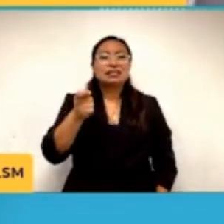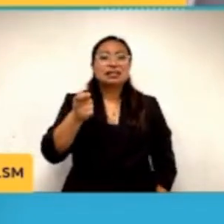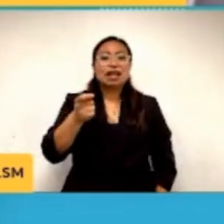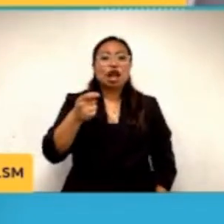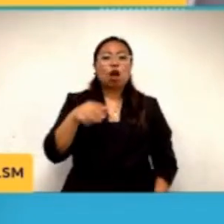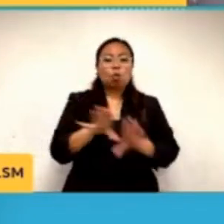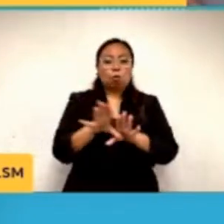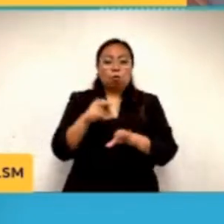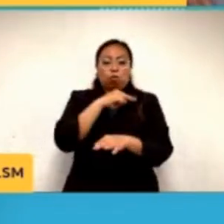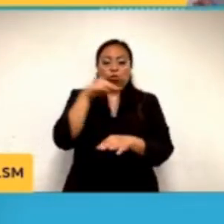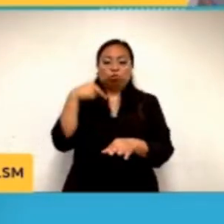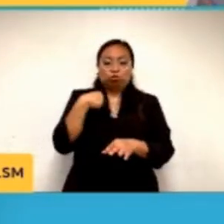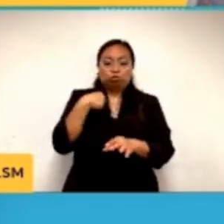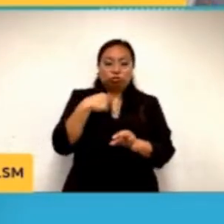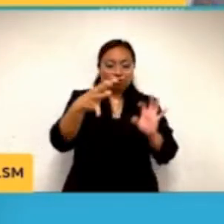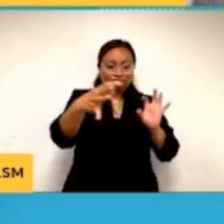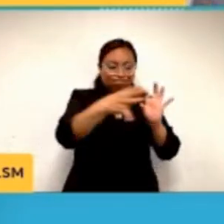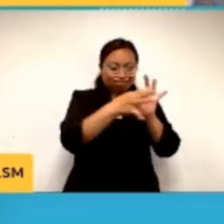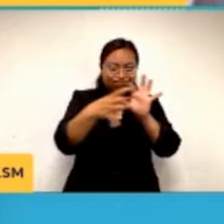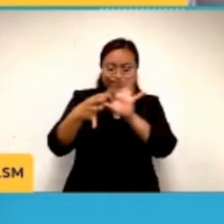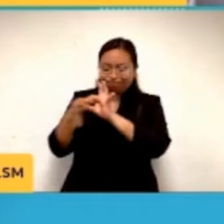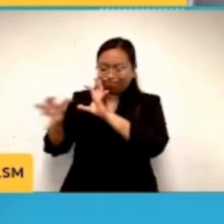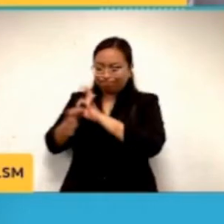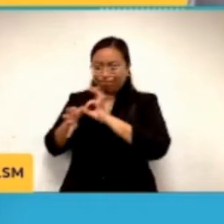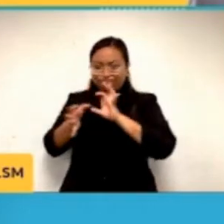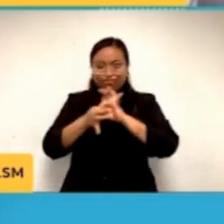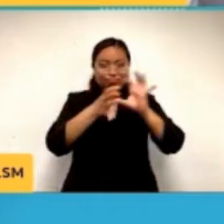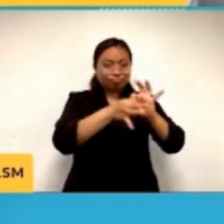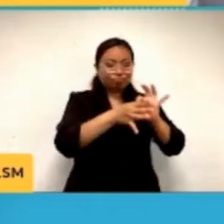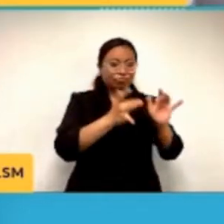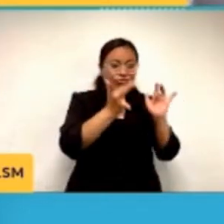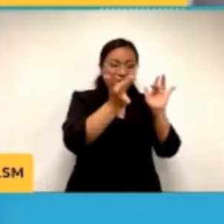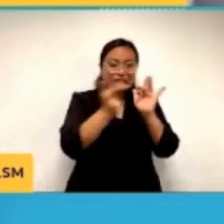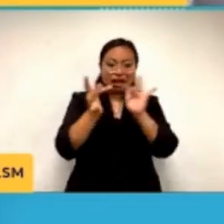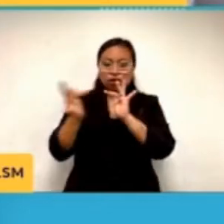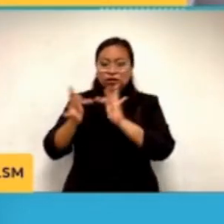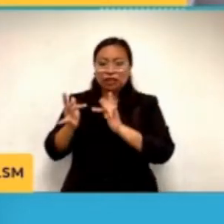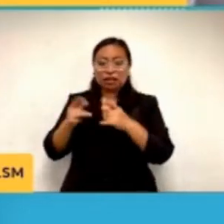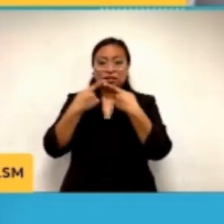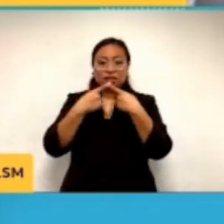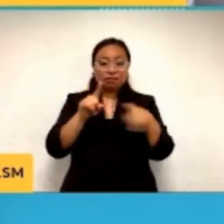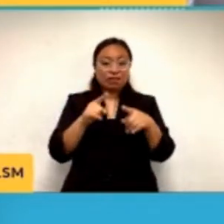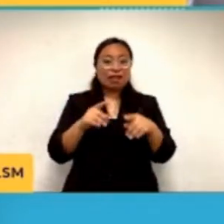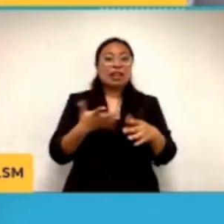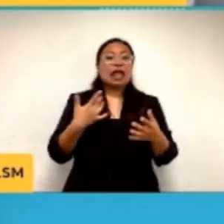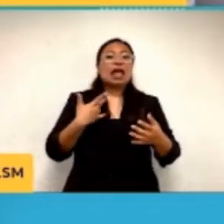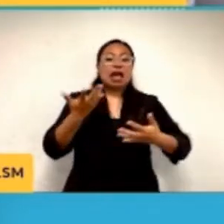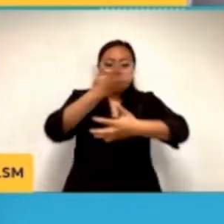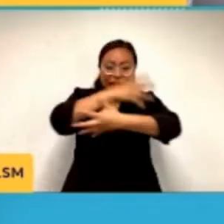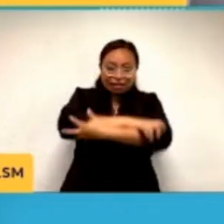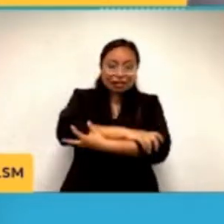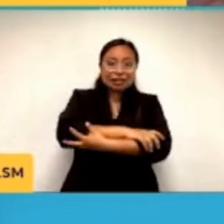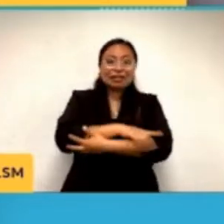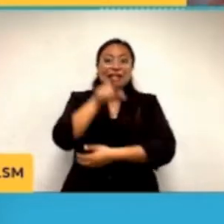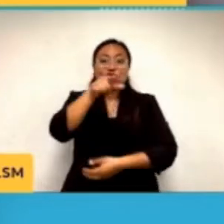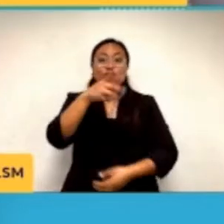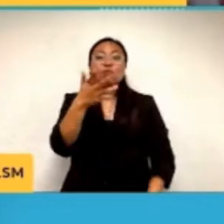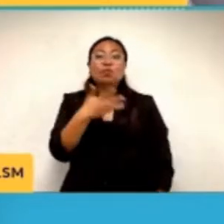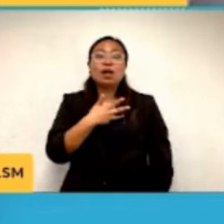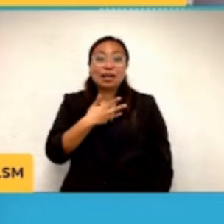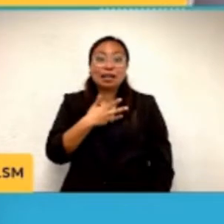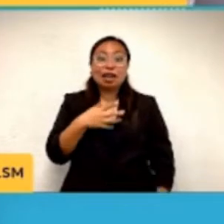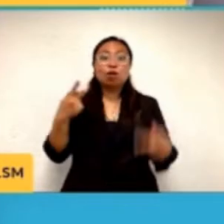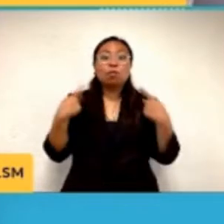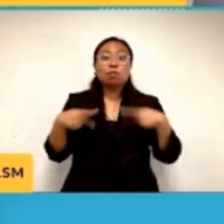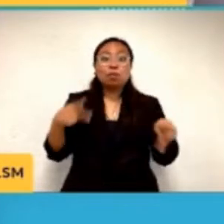de soporte, red de contactos, esos vínculos significativos que tú tienes con